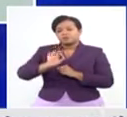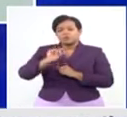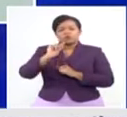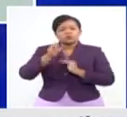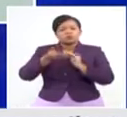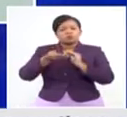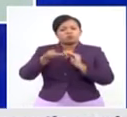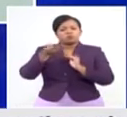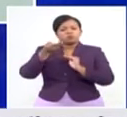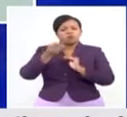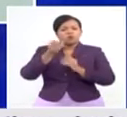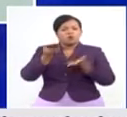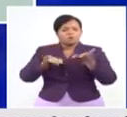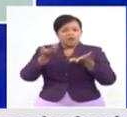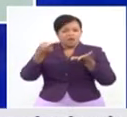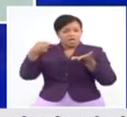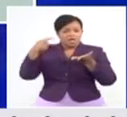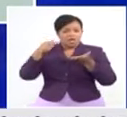ayer, que era de